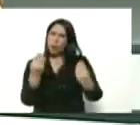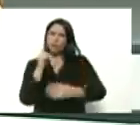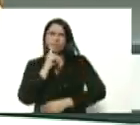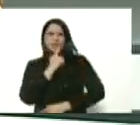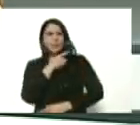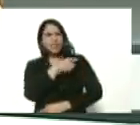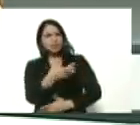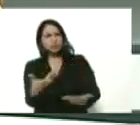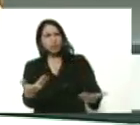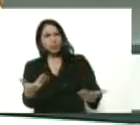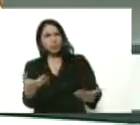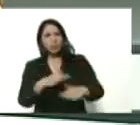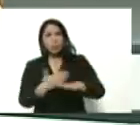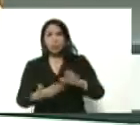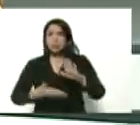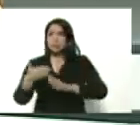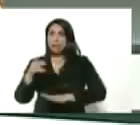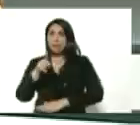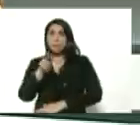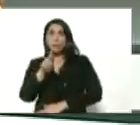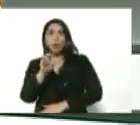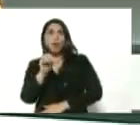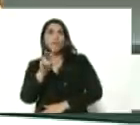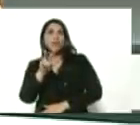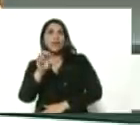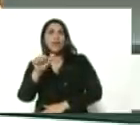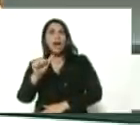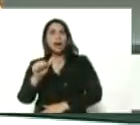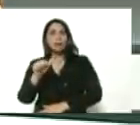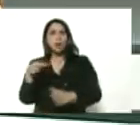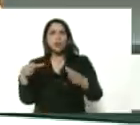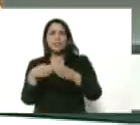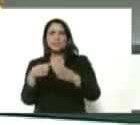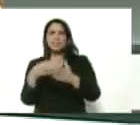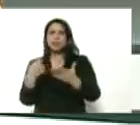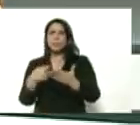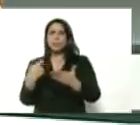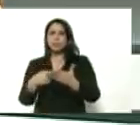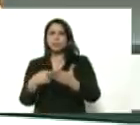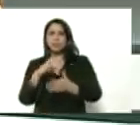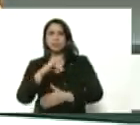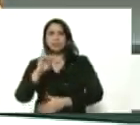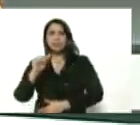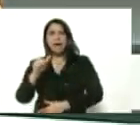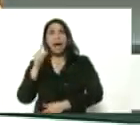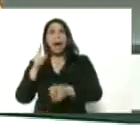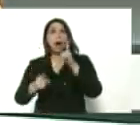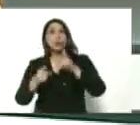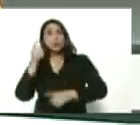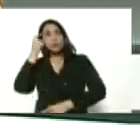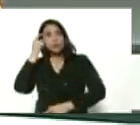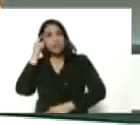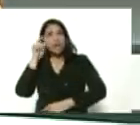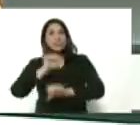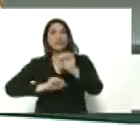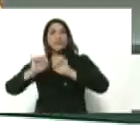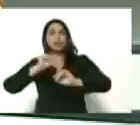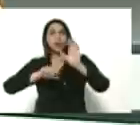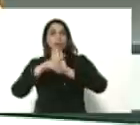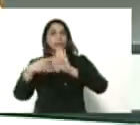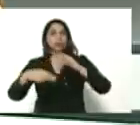eso? Porque sale Provea ahí mismo, una organización financiada por la CIA, que algún día defendió los derechos humanos de este